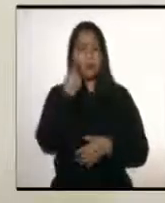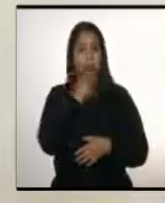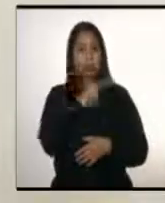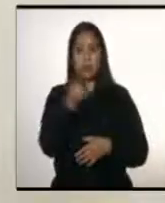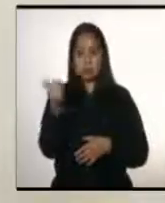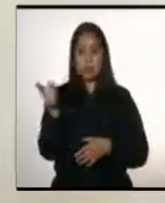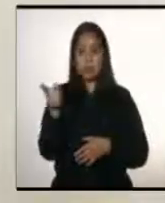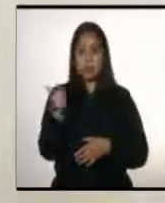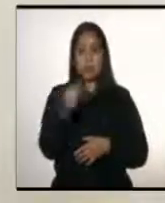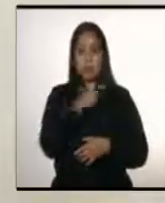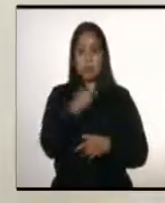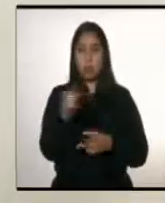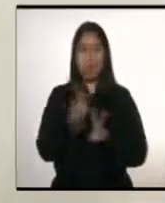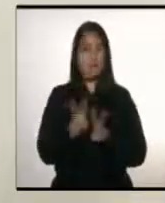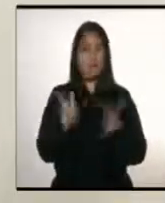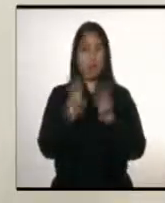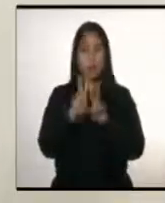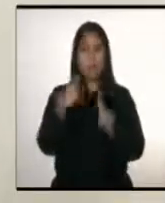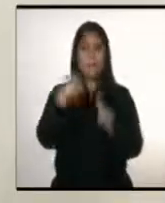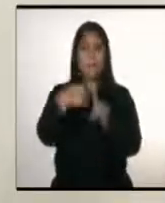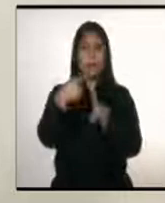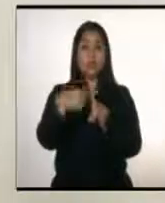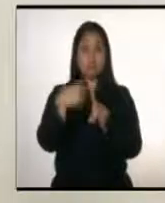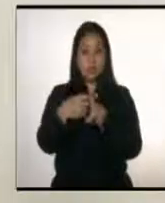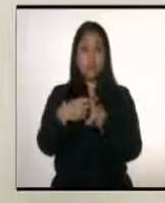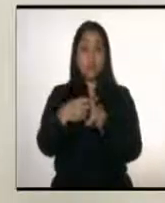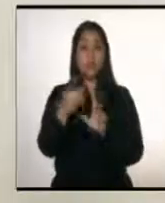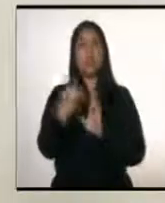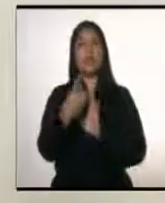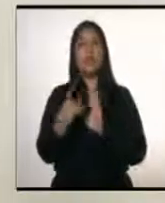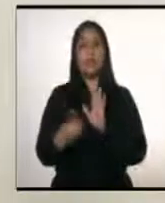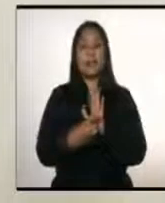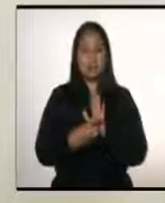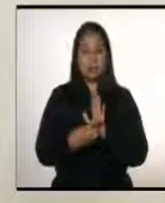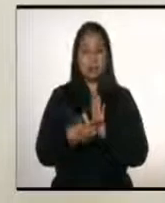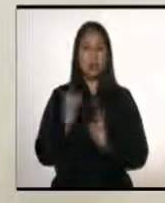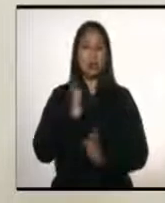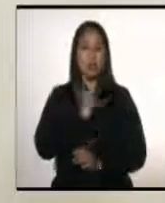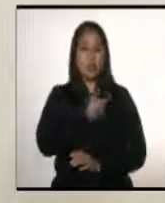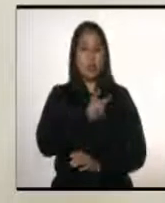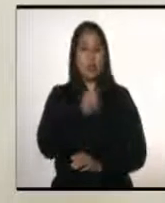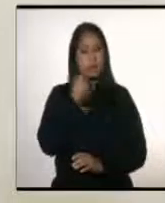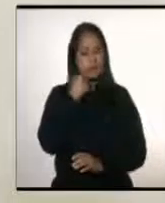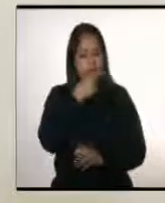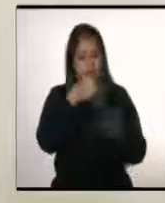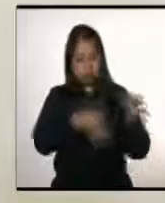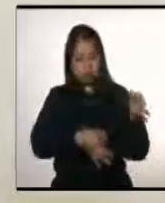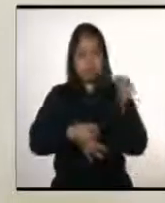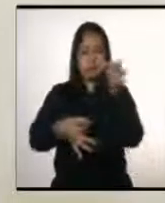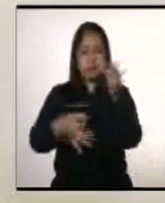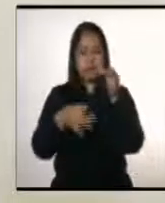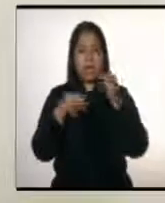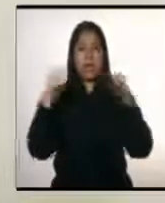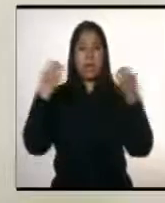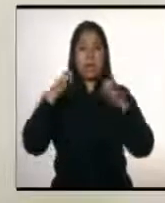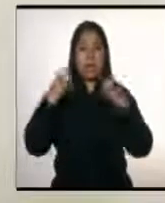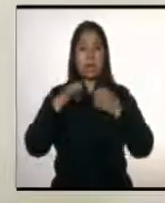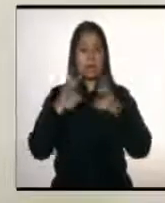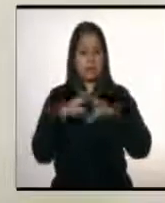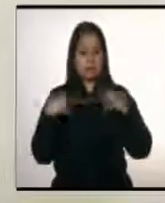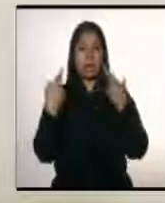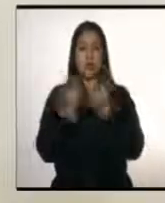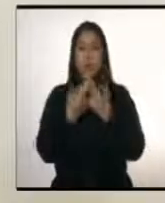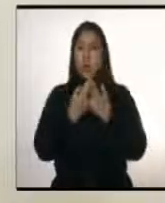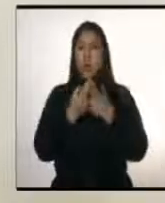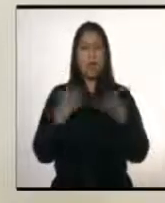muy positivamente el decreto del Congreso de la República que de forma emergente se reunió y hasta altas horas de